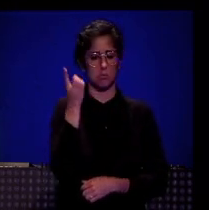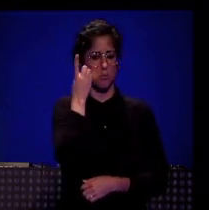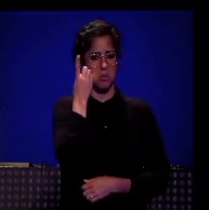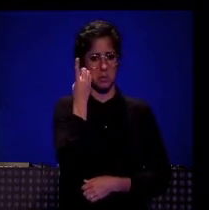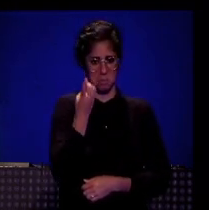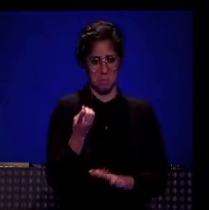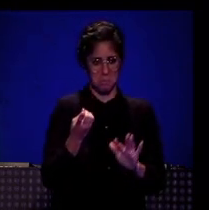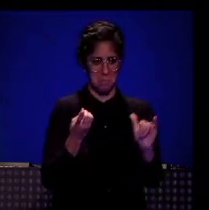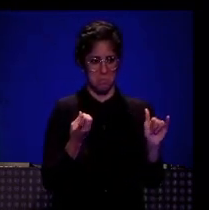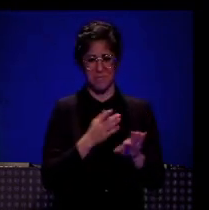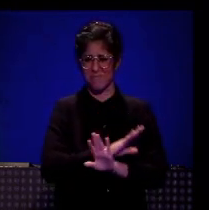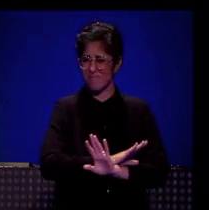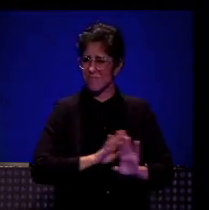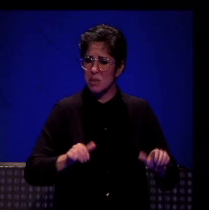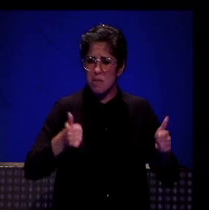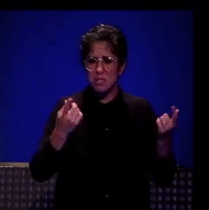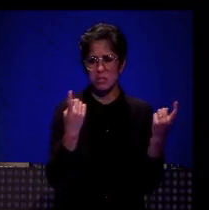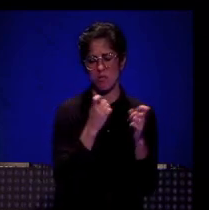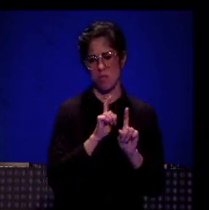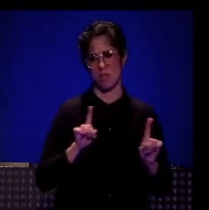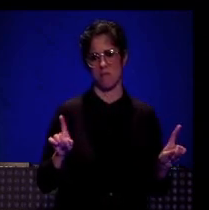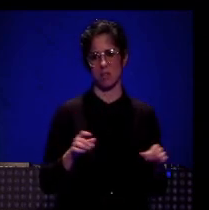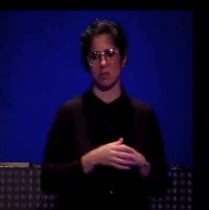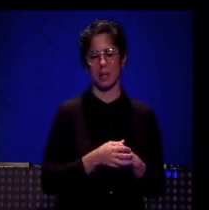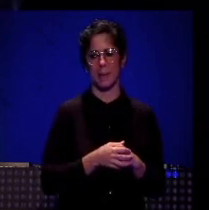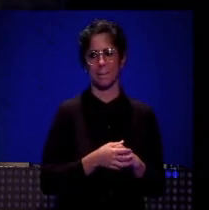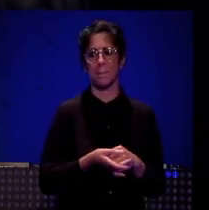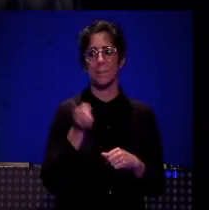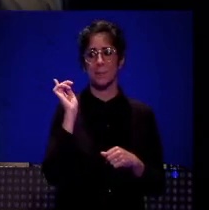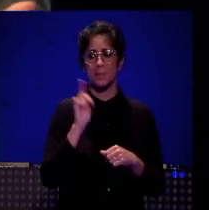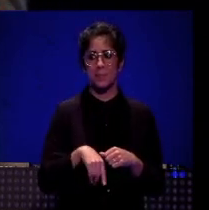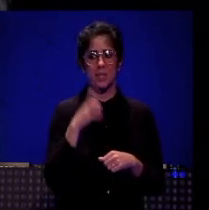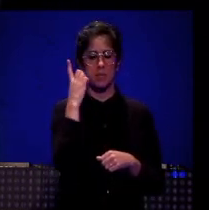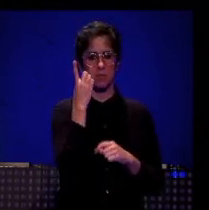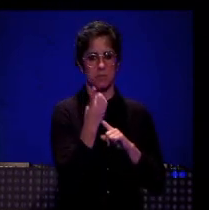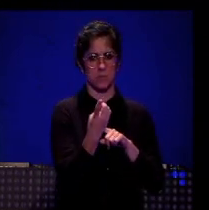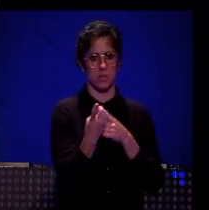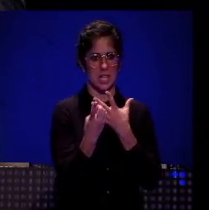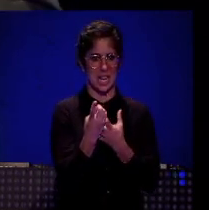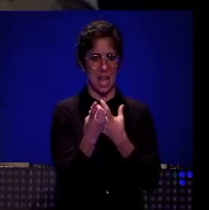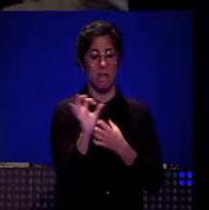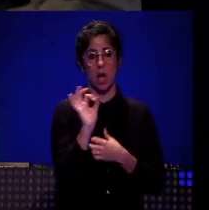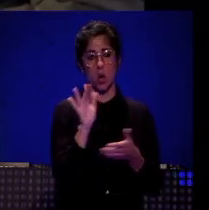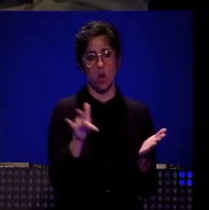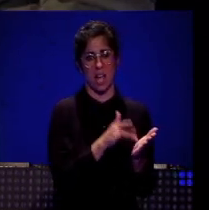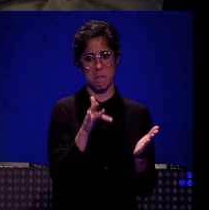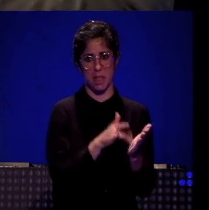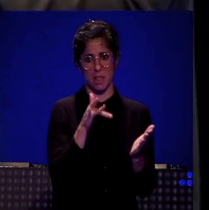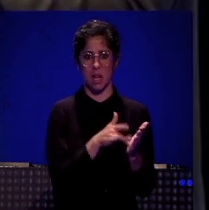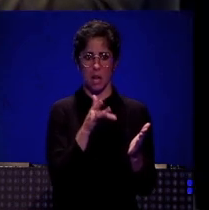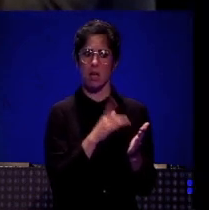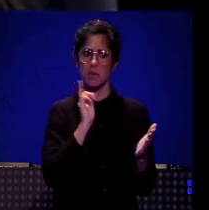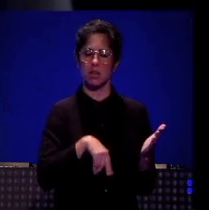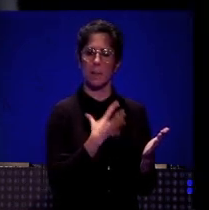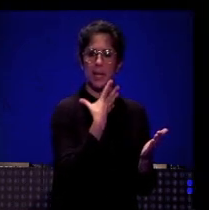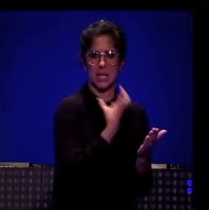hace falta nada nada más que nos permite también grabar desde el móvil o incluso desde el ipad este por ejemplo en mí en mi ipad que lo